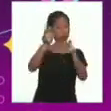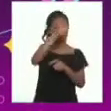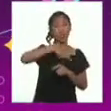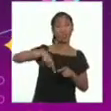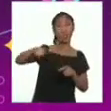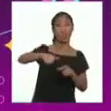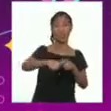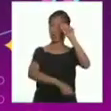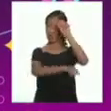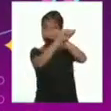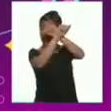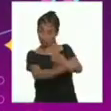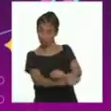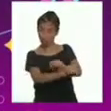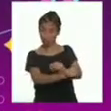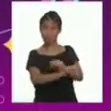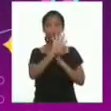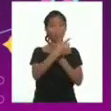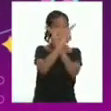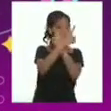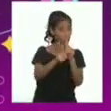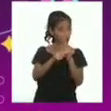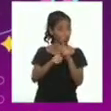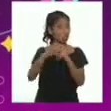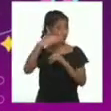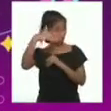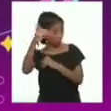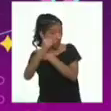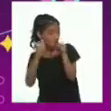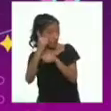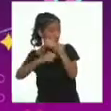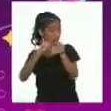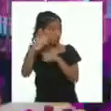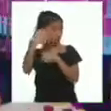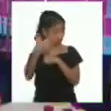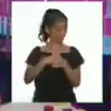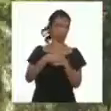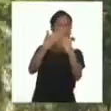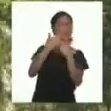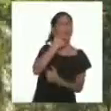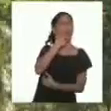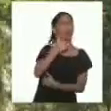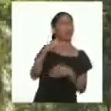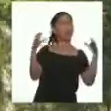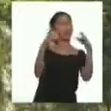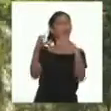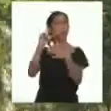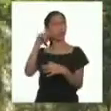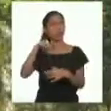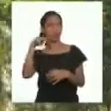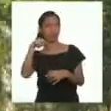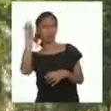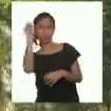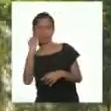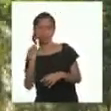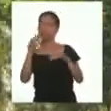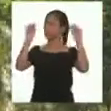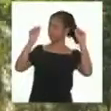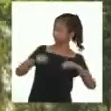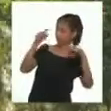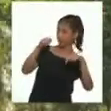los esclavos se logró muchísimos años después? ¿Qué pasó con los indígenas? ¡Así es!